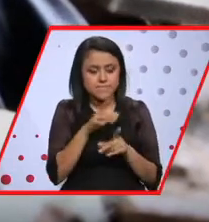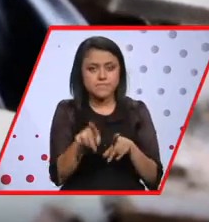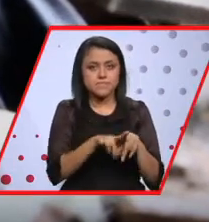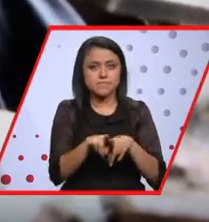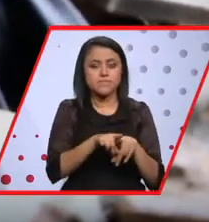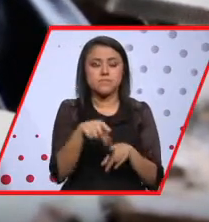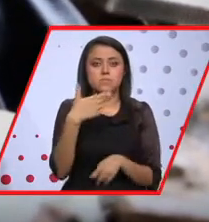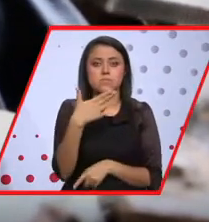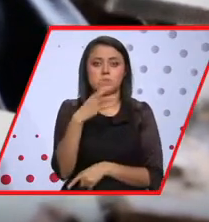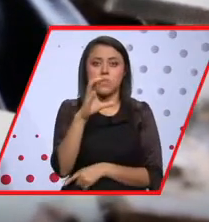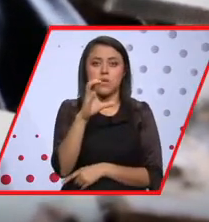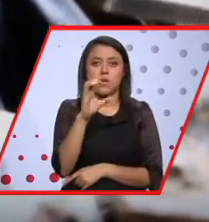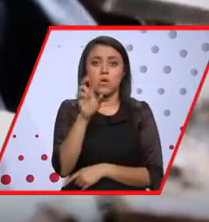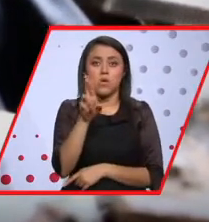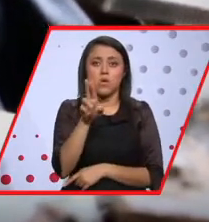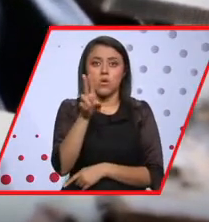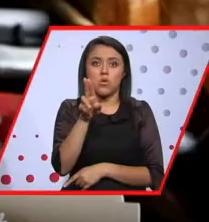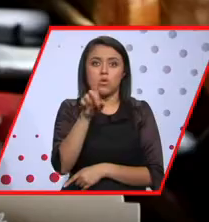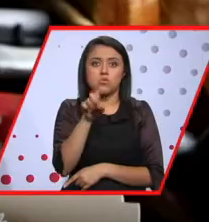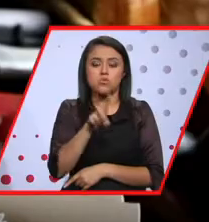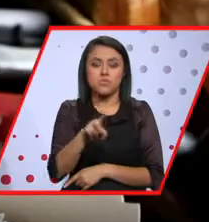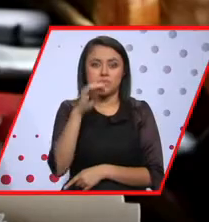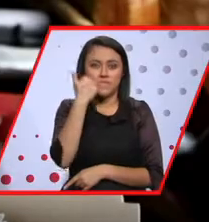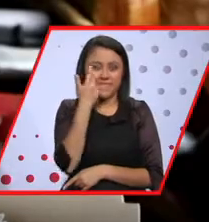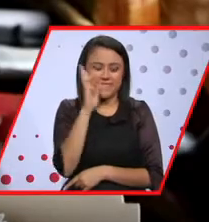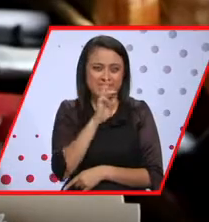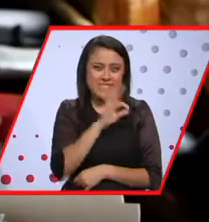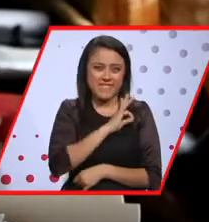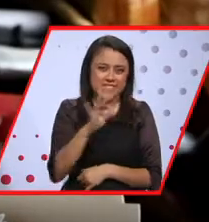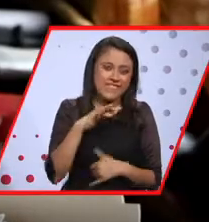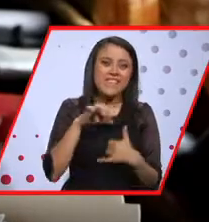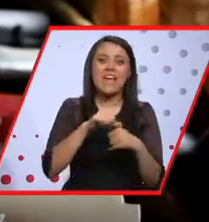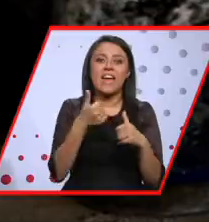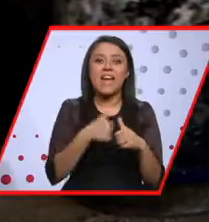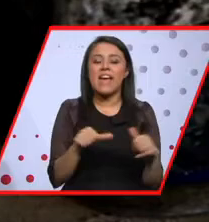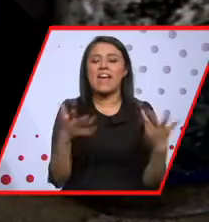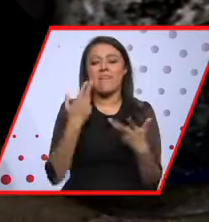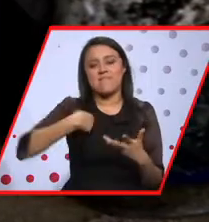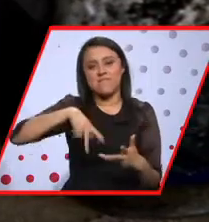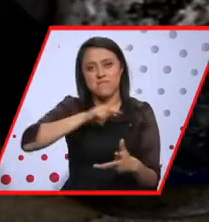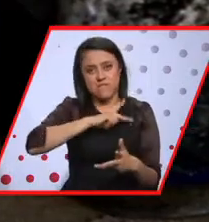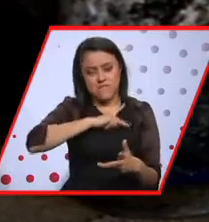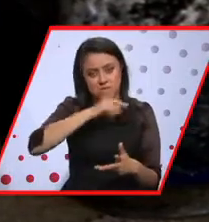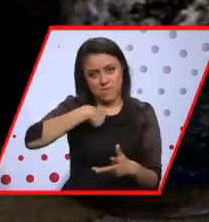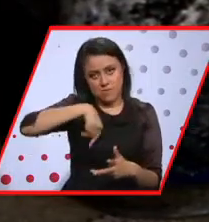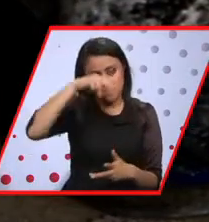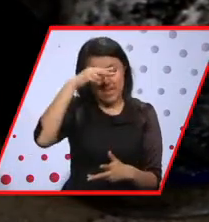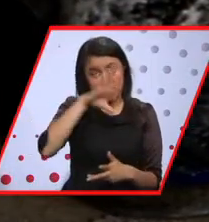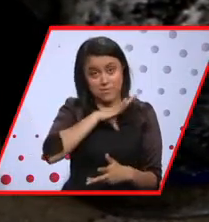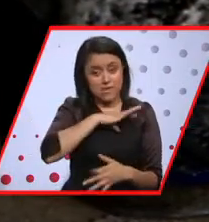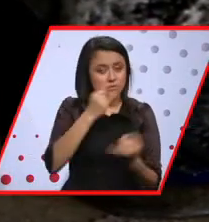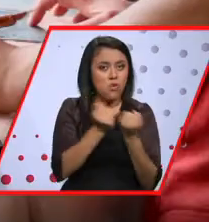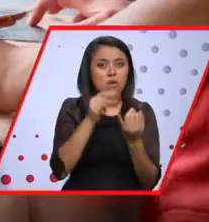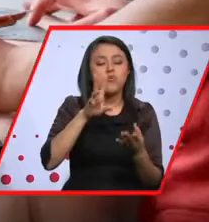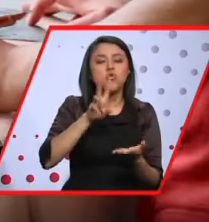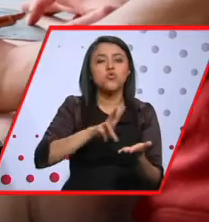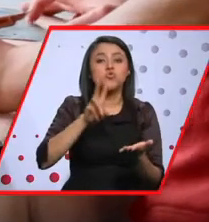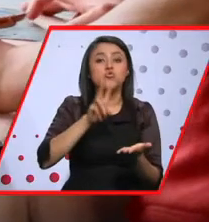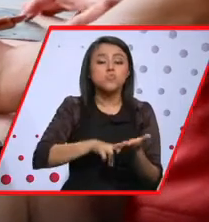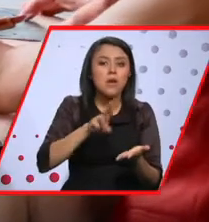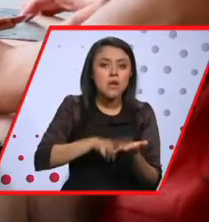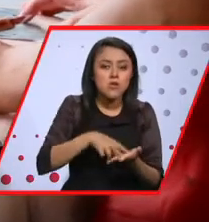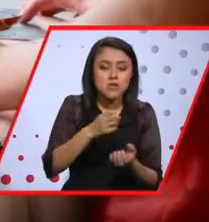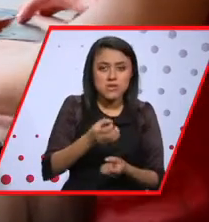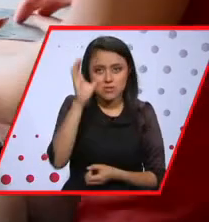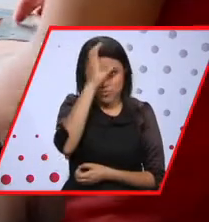Cruz refleja el papel fundamental que ocupa el trabajo artesanal en nuestro país, expresando los valores culturales,